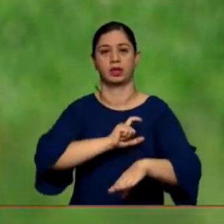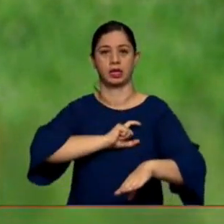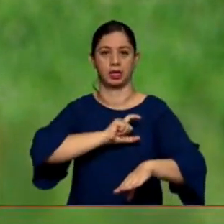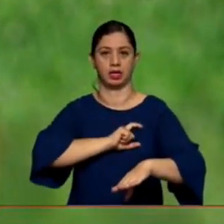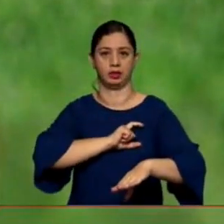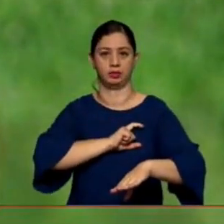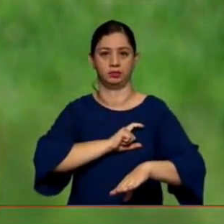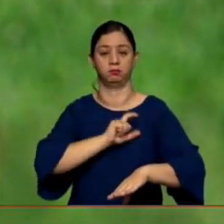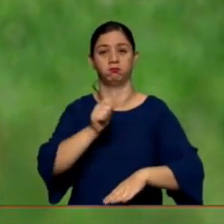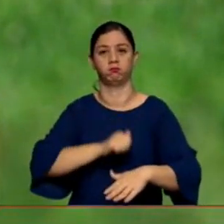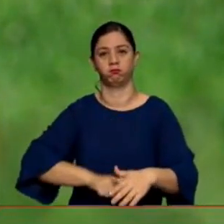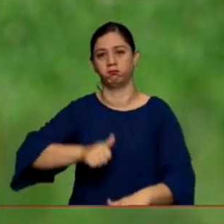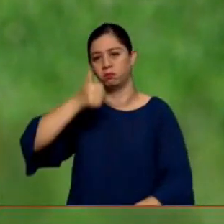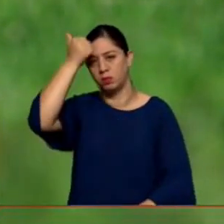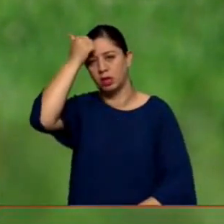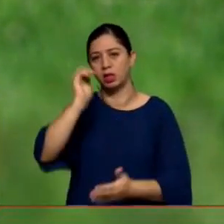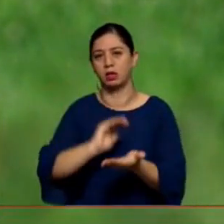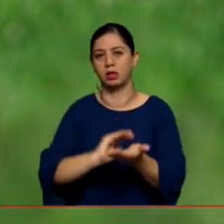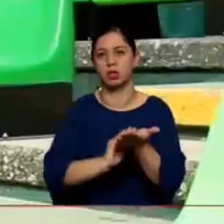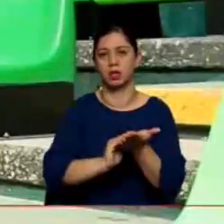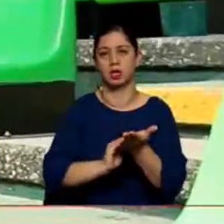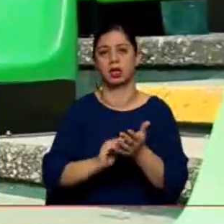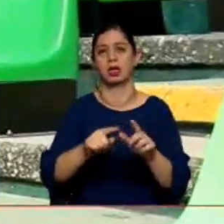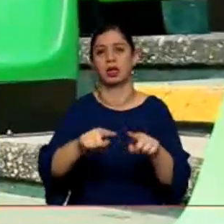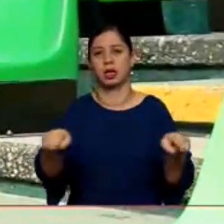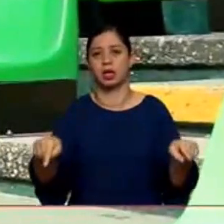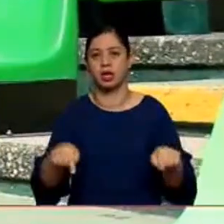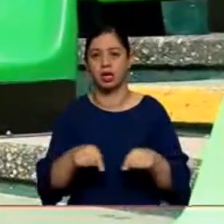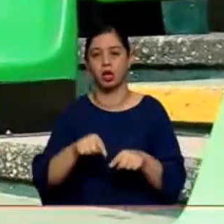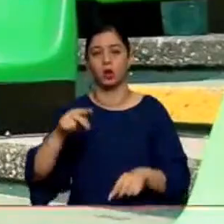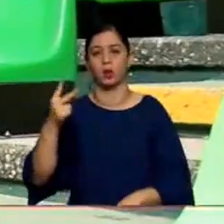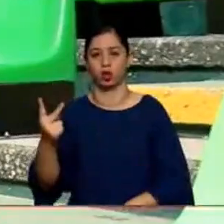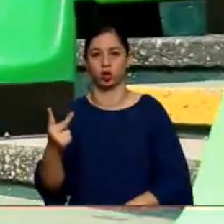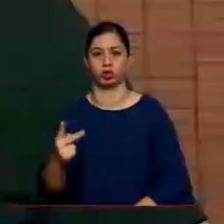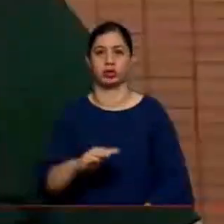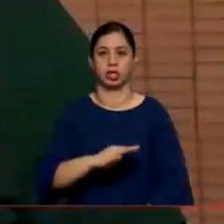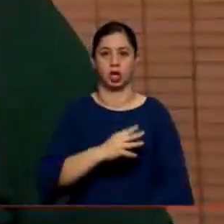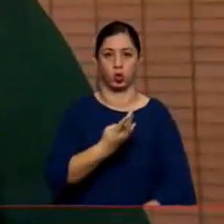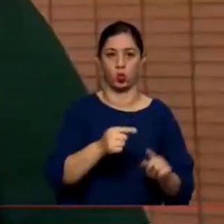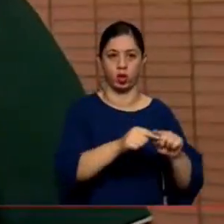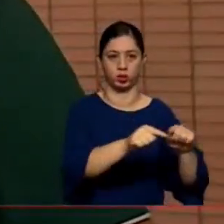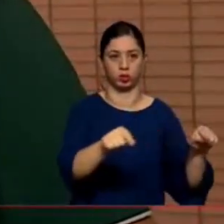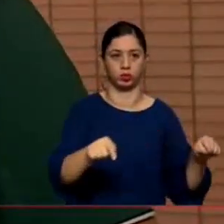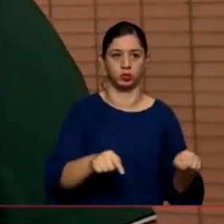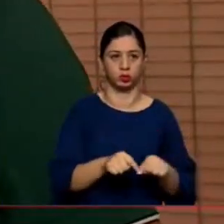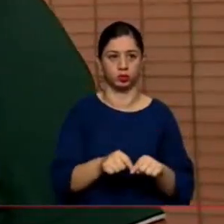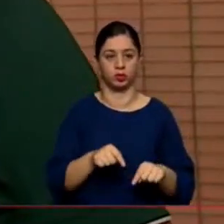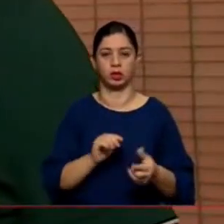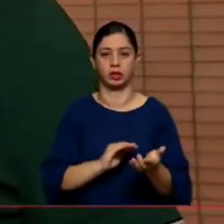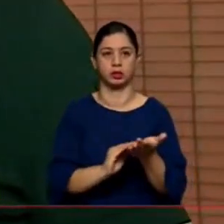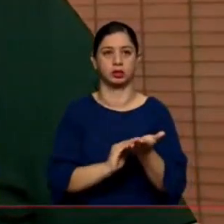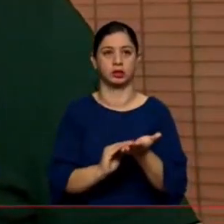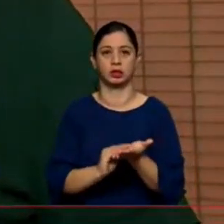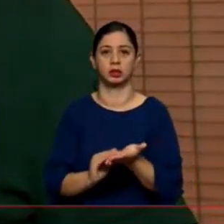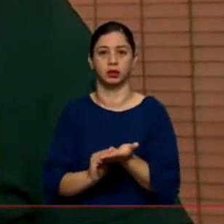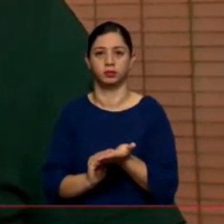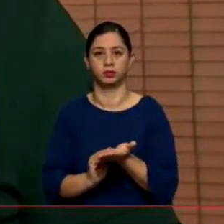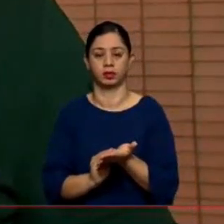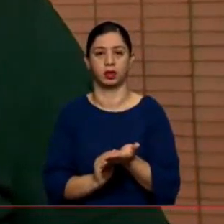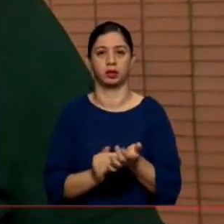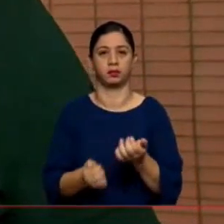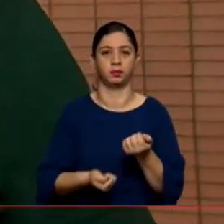Cali. Principalmente se han intervenido lo que es el camerino número 2 y el número 4, que vendrían siendo como los